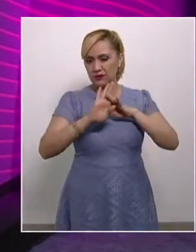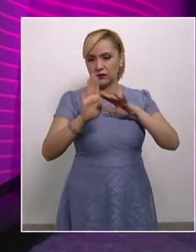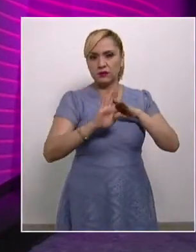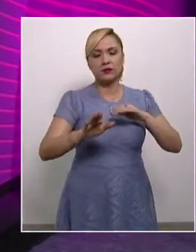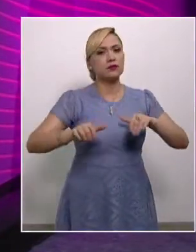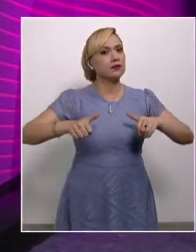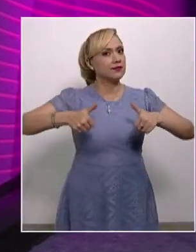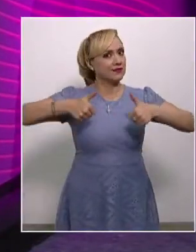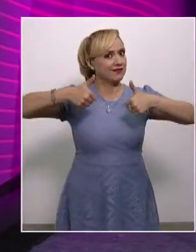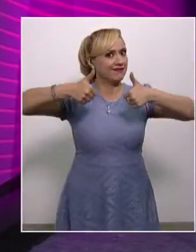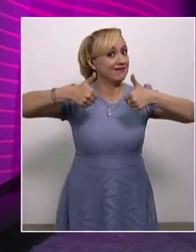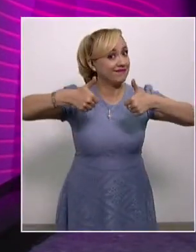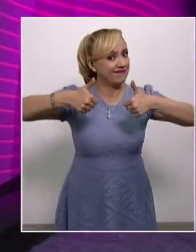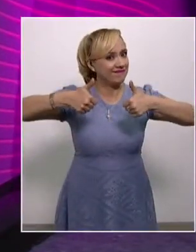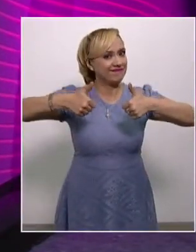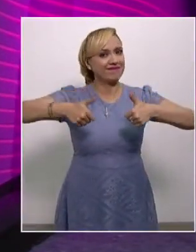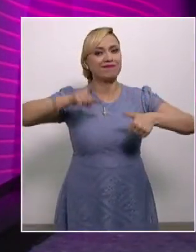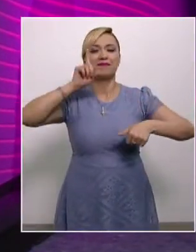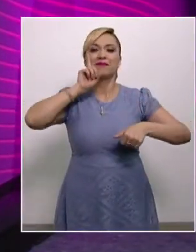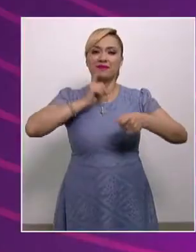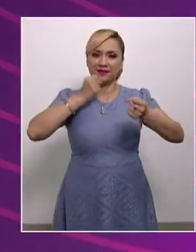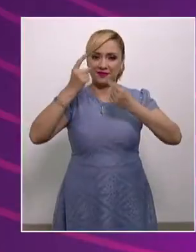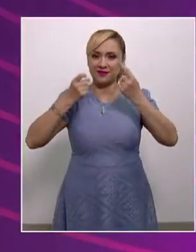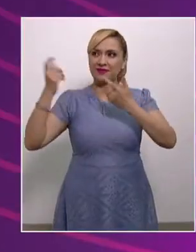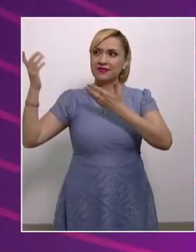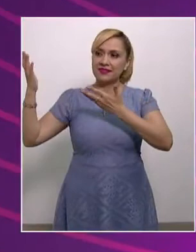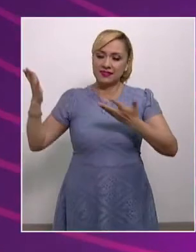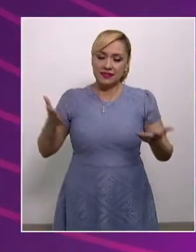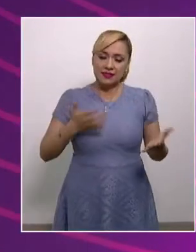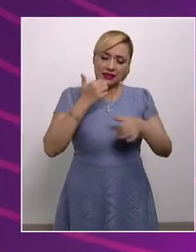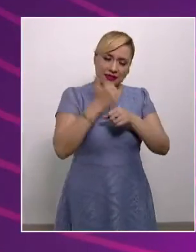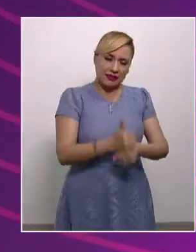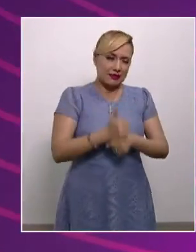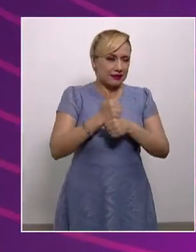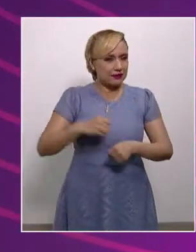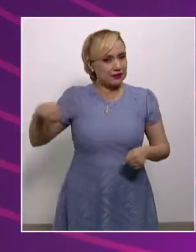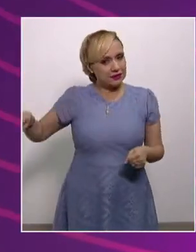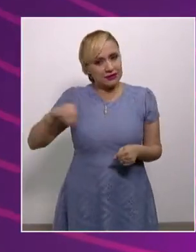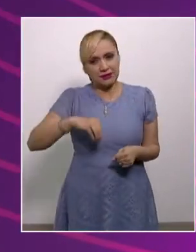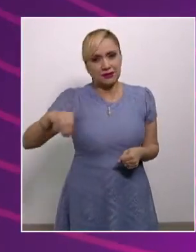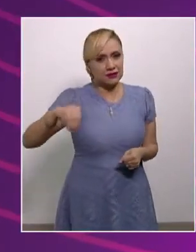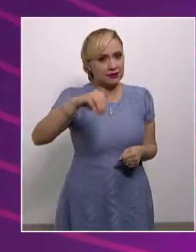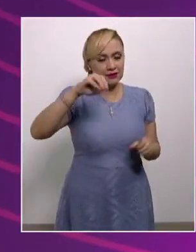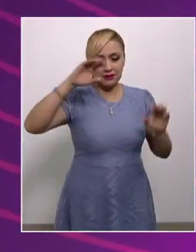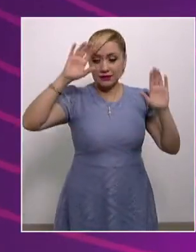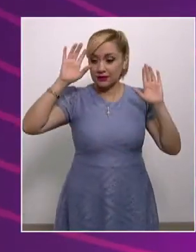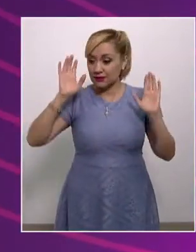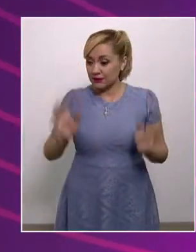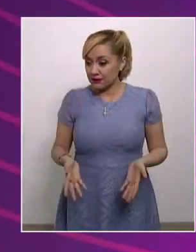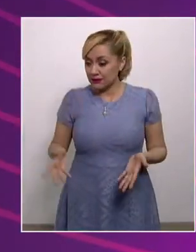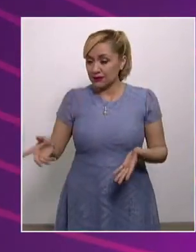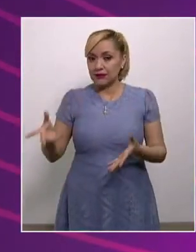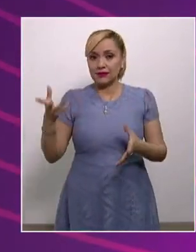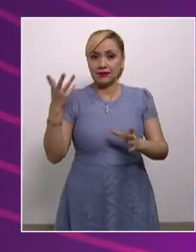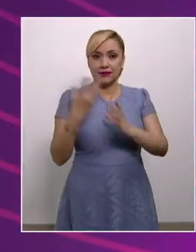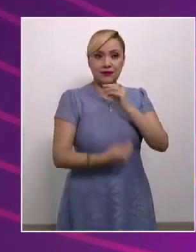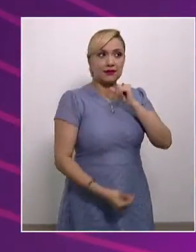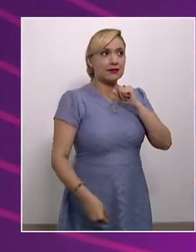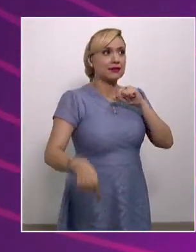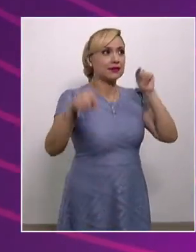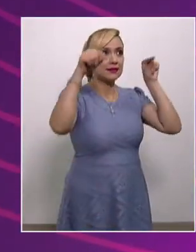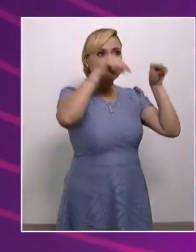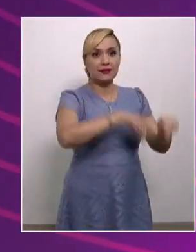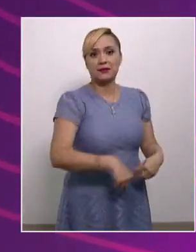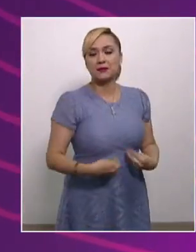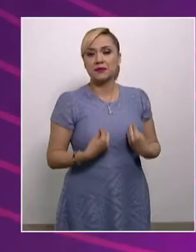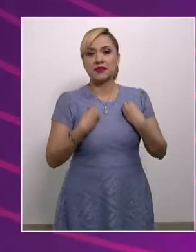éxito, digamos, de mujeres que han llegado, que después de pasar todo su proceso de asilo y obtener la condición de refugiado, las hemos